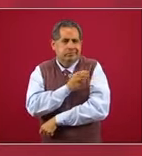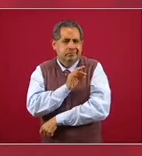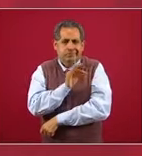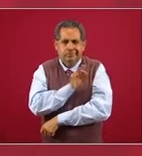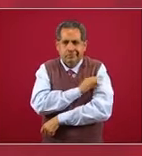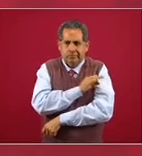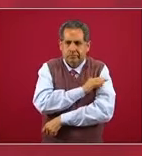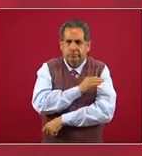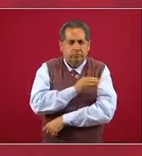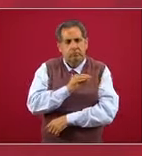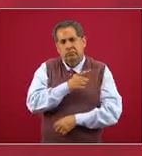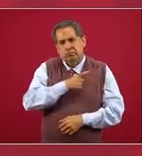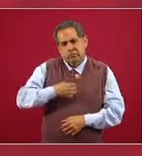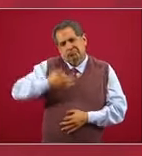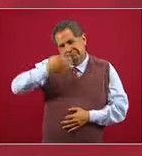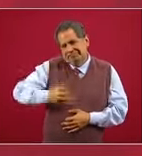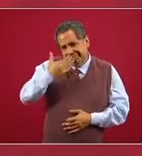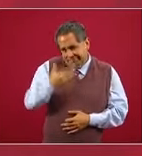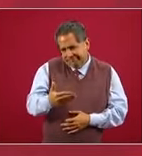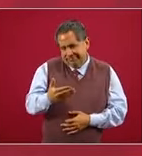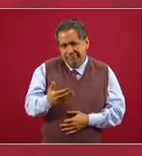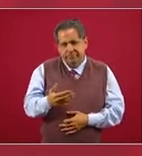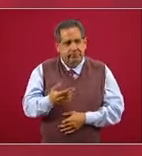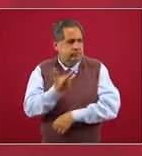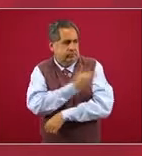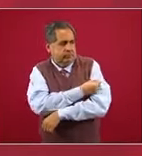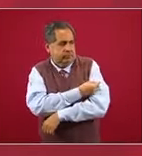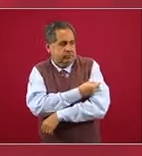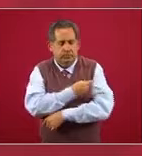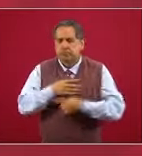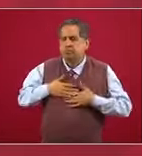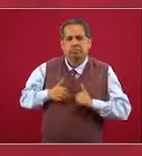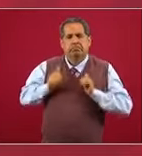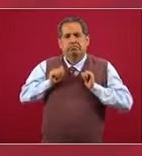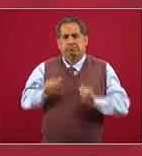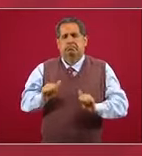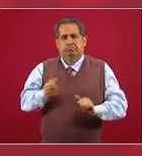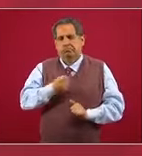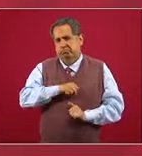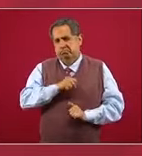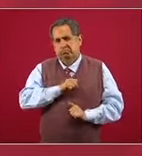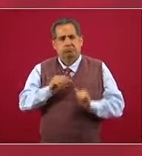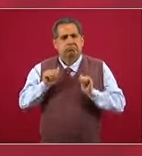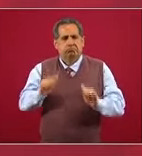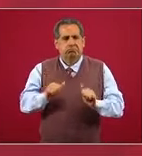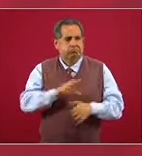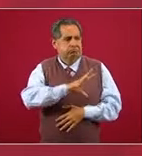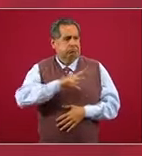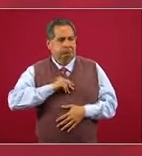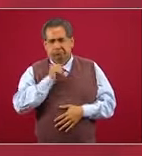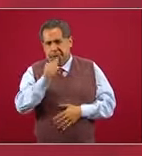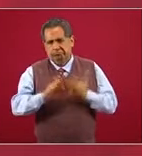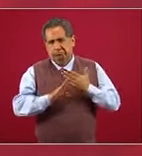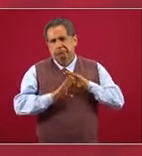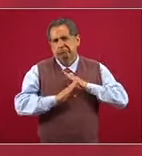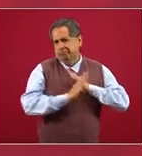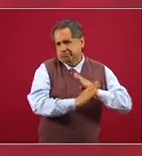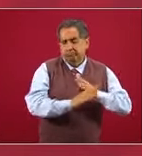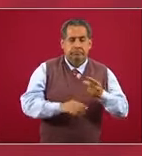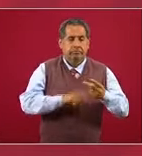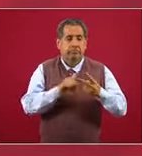ser eficaz, o sea, es decir, tiene que producir la inmunidad o el resultado esperado para la misma, tiene que